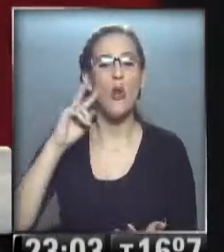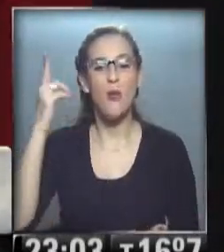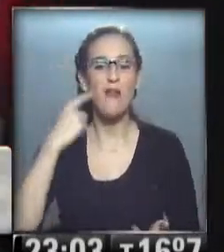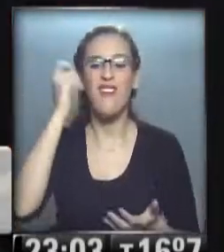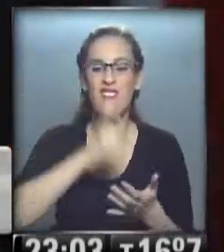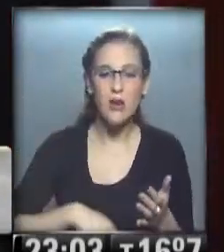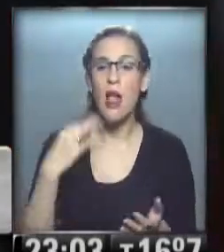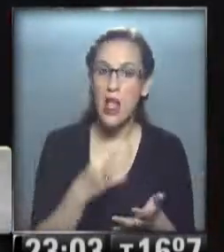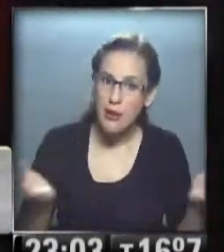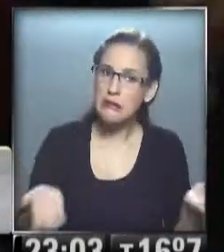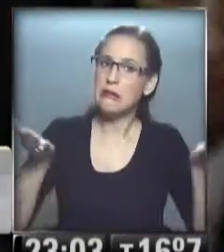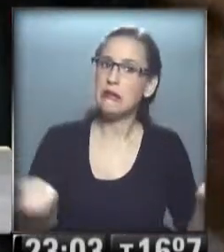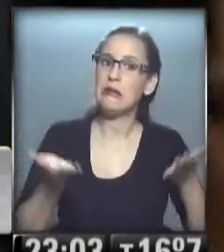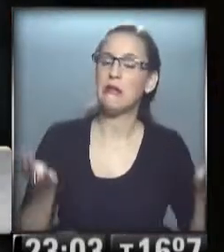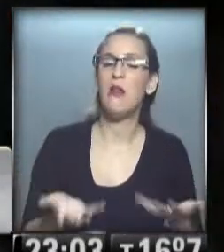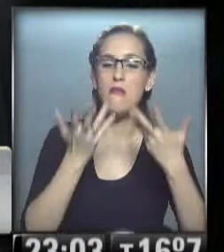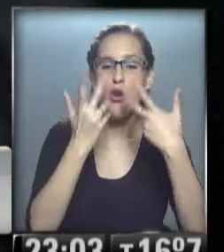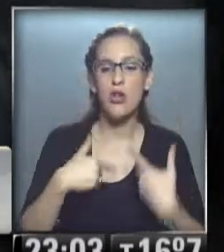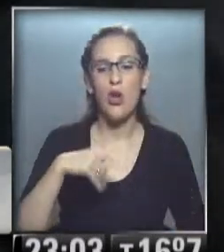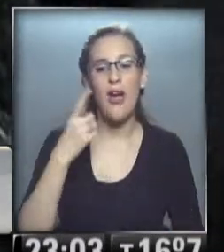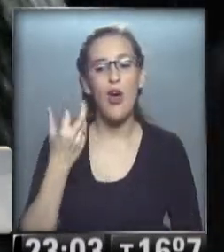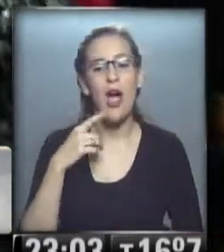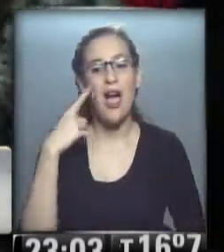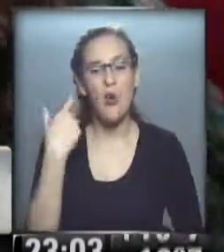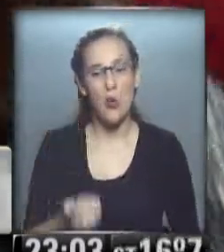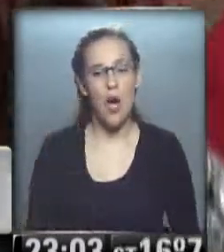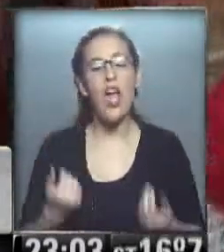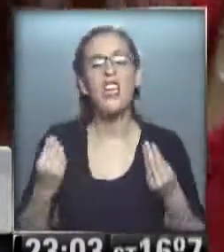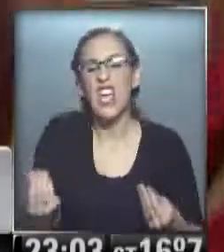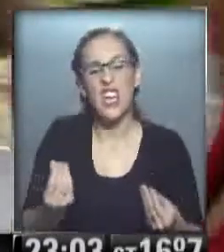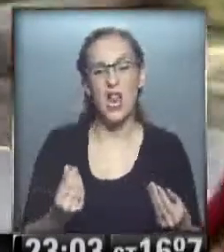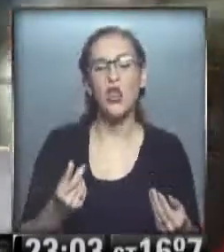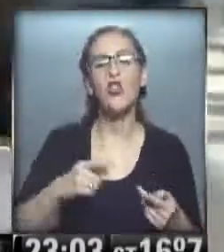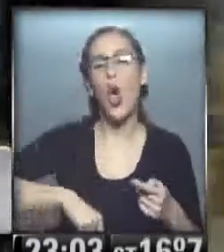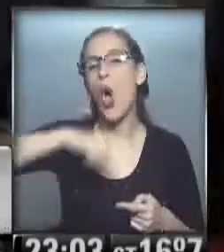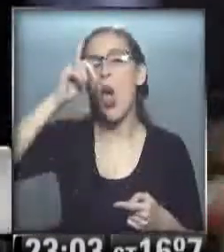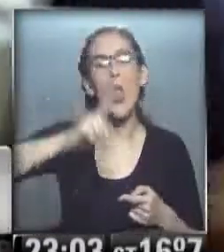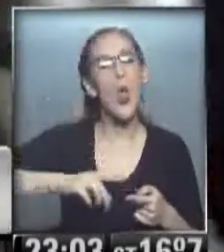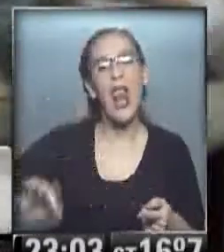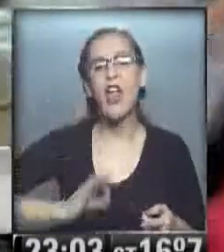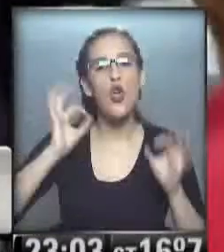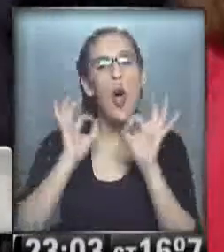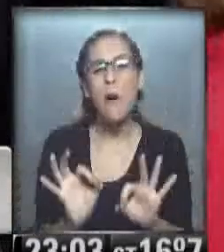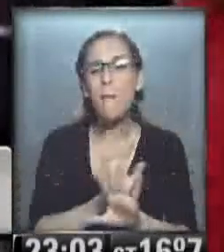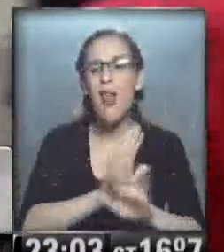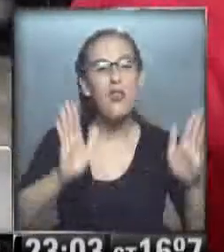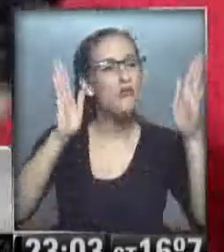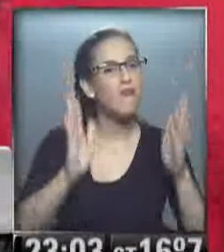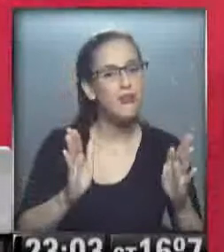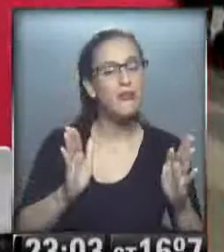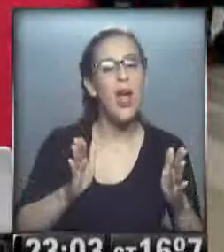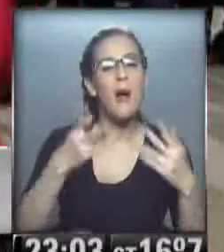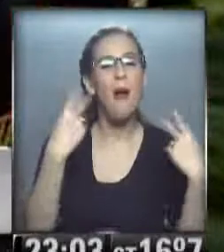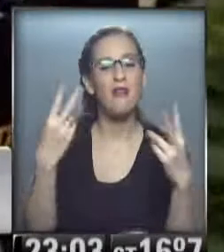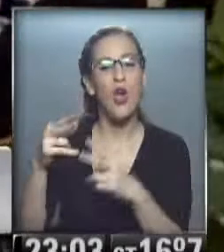el proyecto Aconcagua, con el fin de mantener abierto todo el año el cruce Cristo Redentor. Tras la reunión privada, las jefas